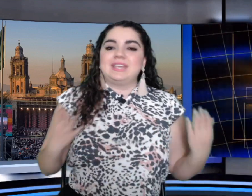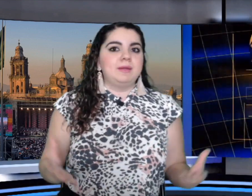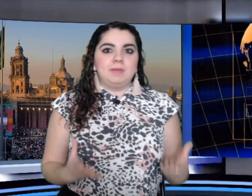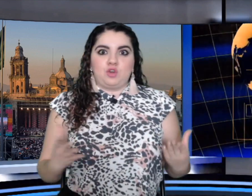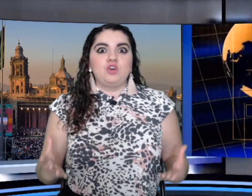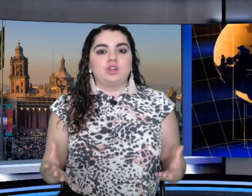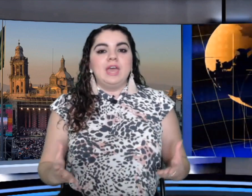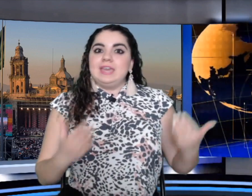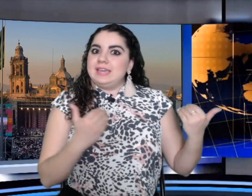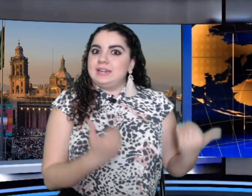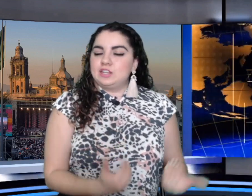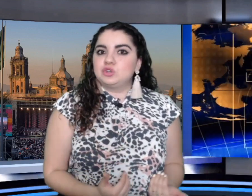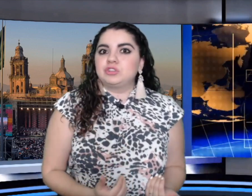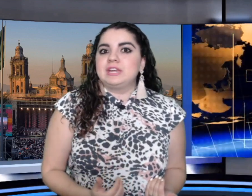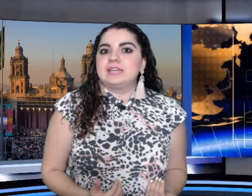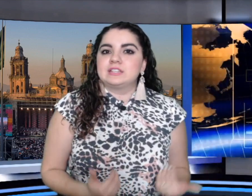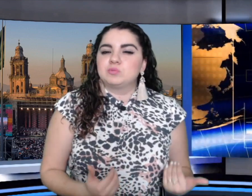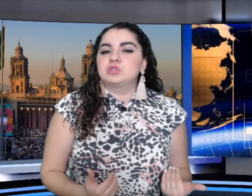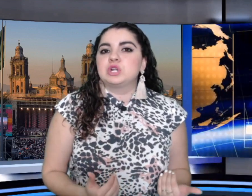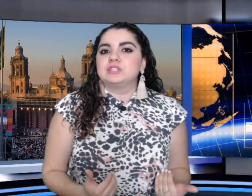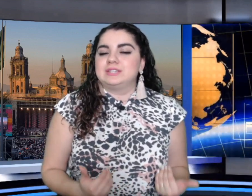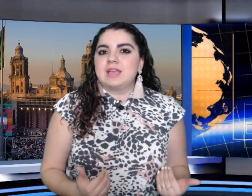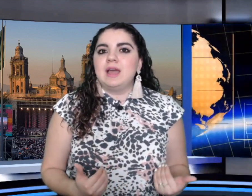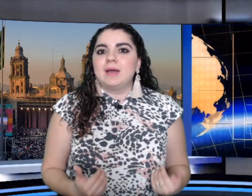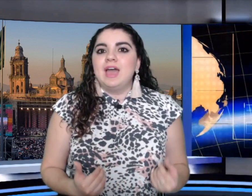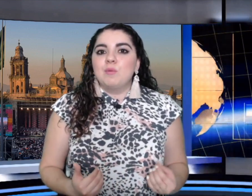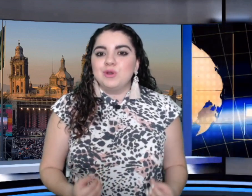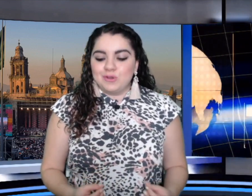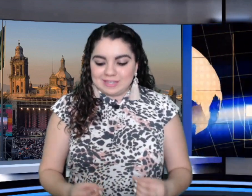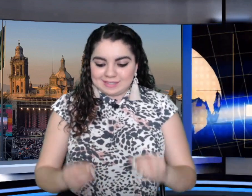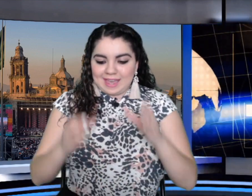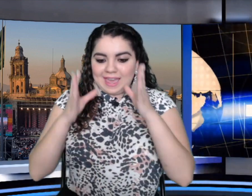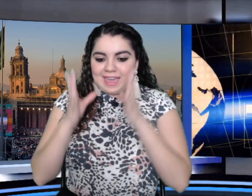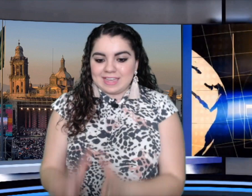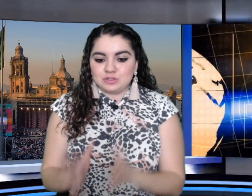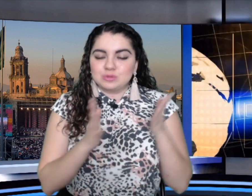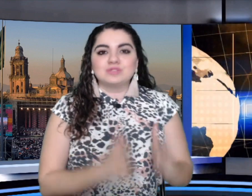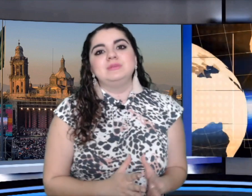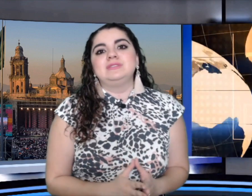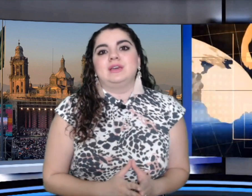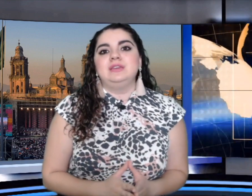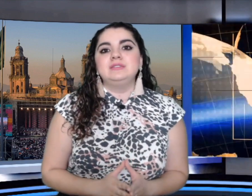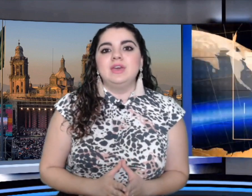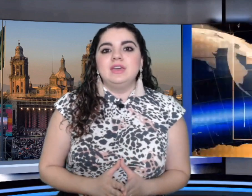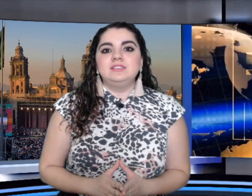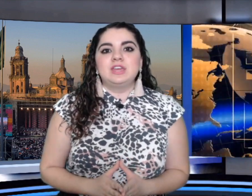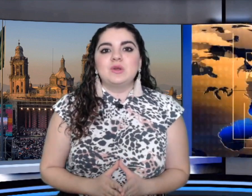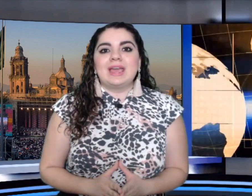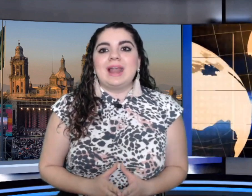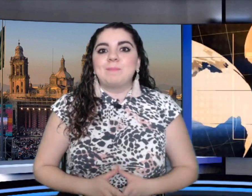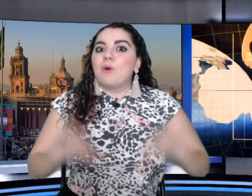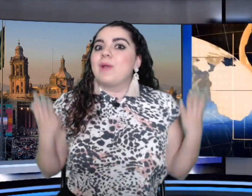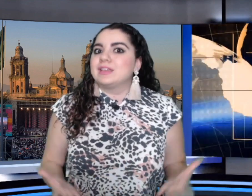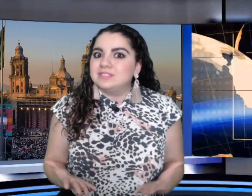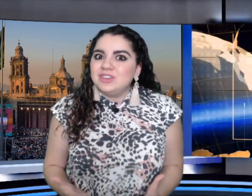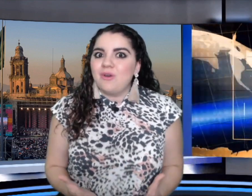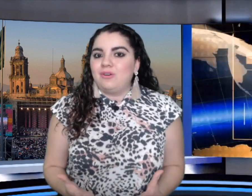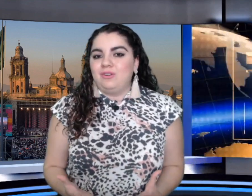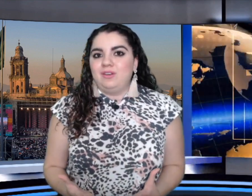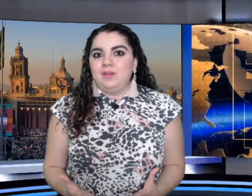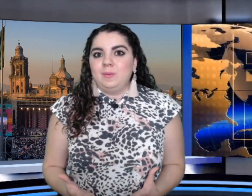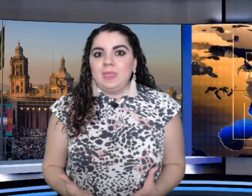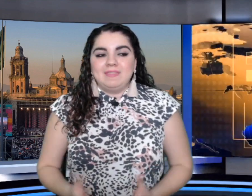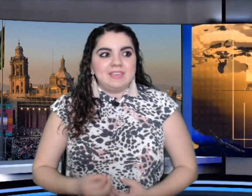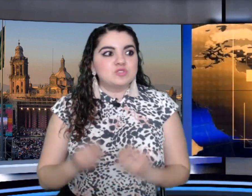los que estaban mejor, y Nacho Rodríguez, el Chapucero, señalaba, bueno, quizás estos dos mensajes hicieron que la